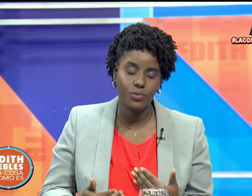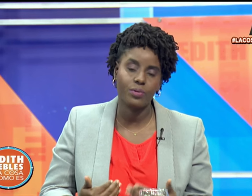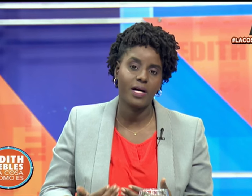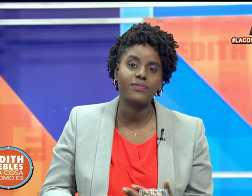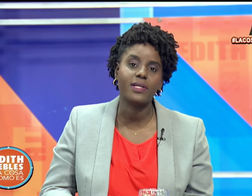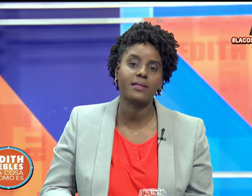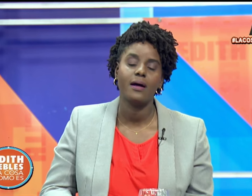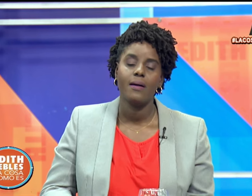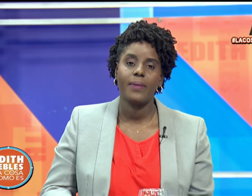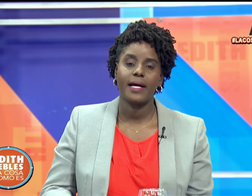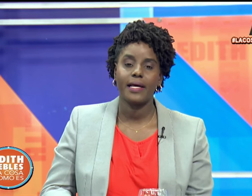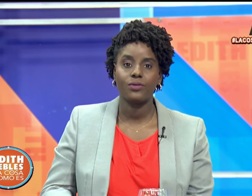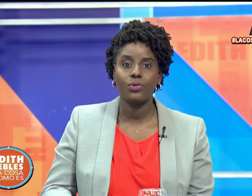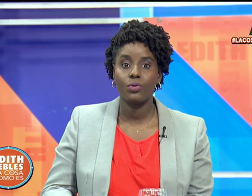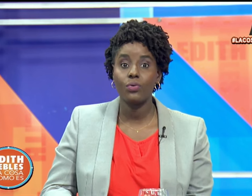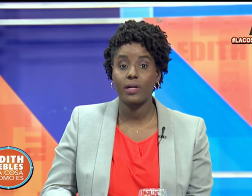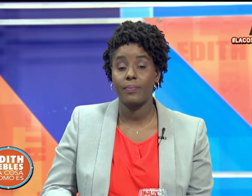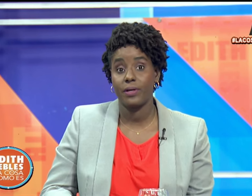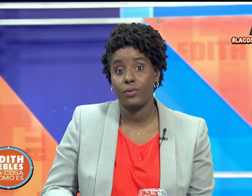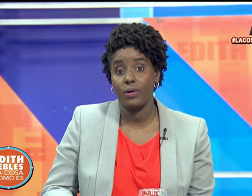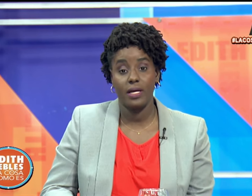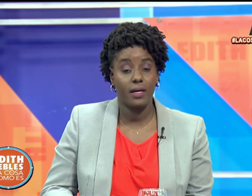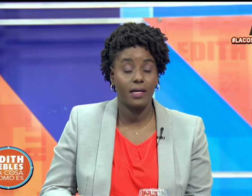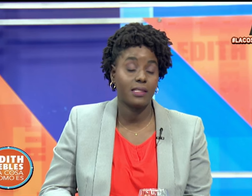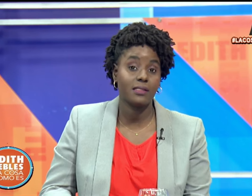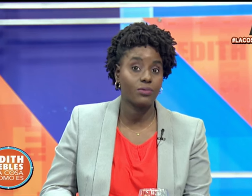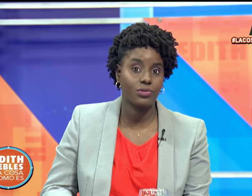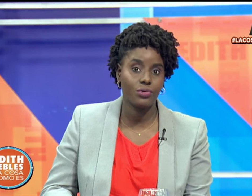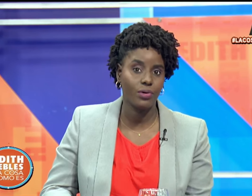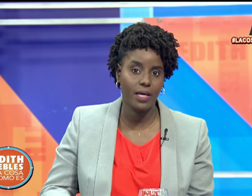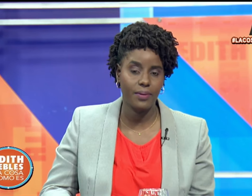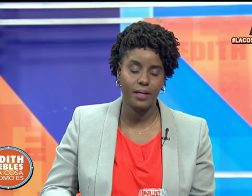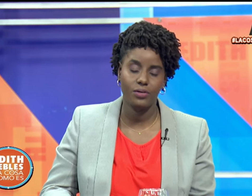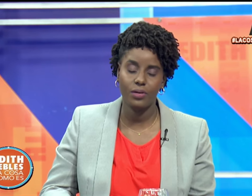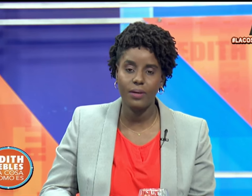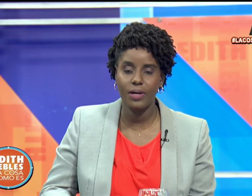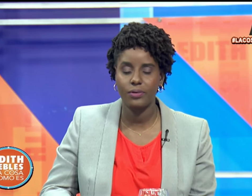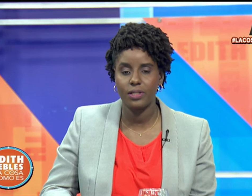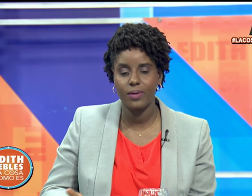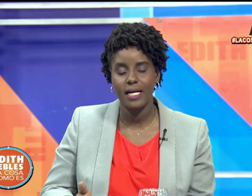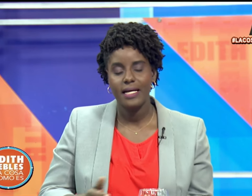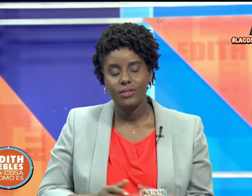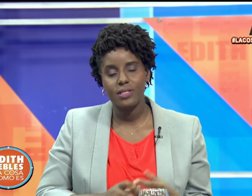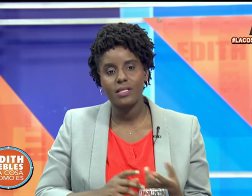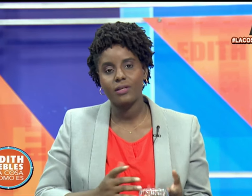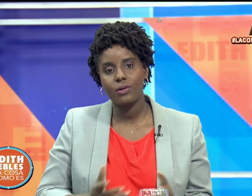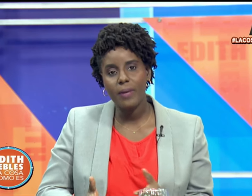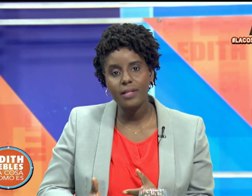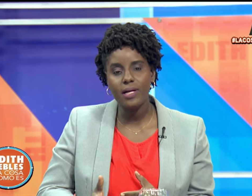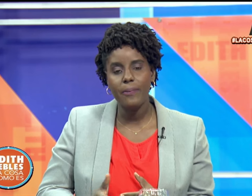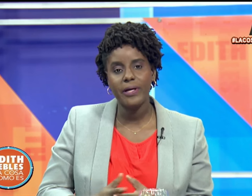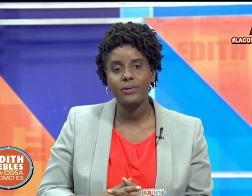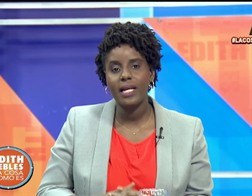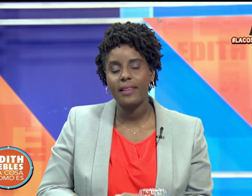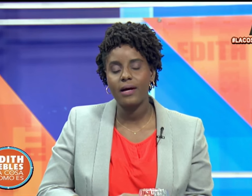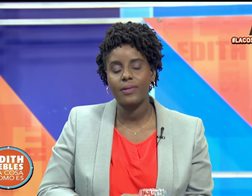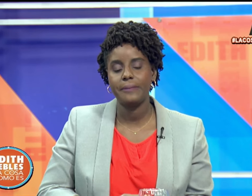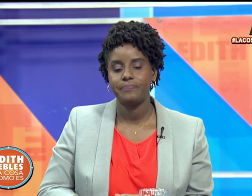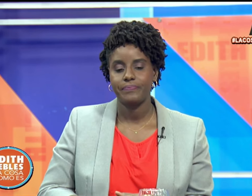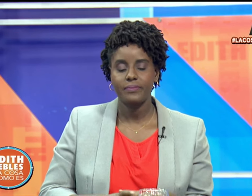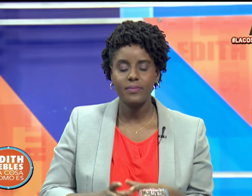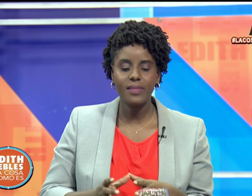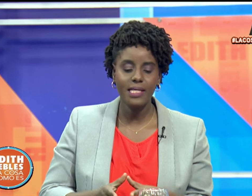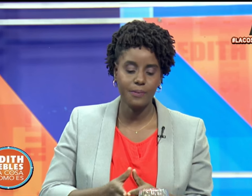unirse mucho más fuerza para que esto ocurra, pero esta situación no debe continuar. Entonces, retomando el aspecto de la